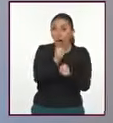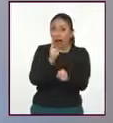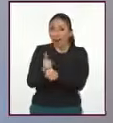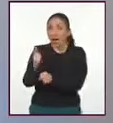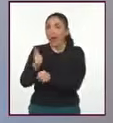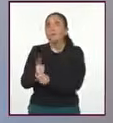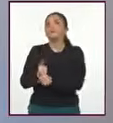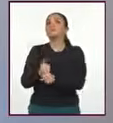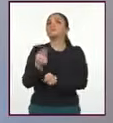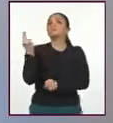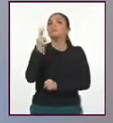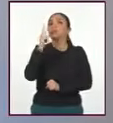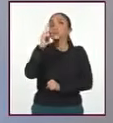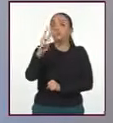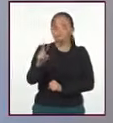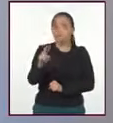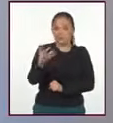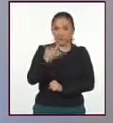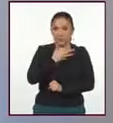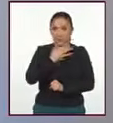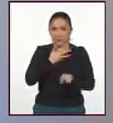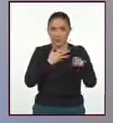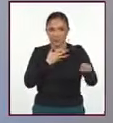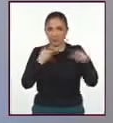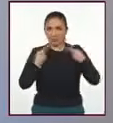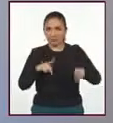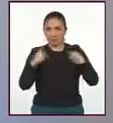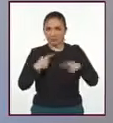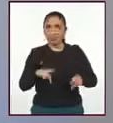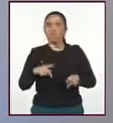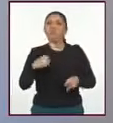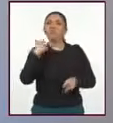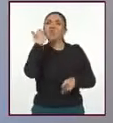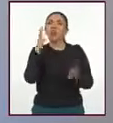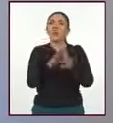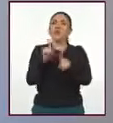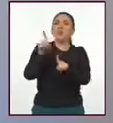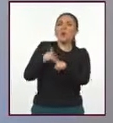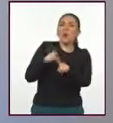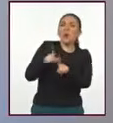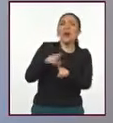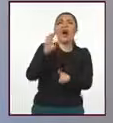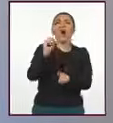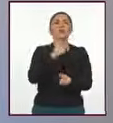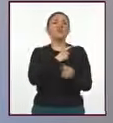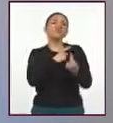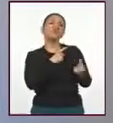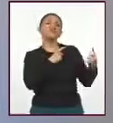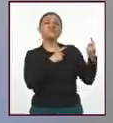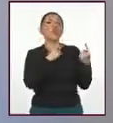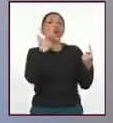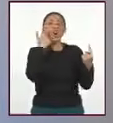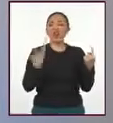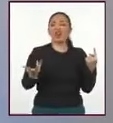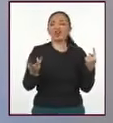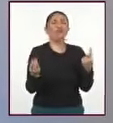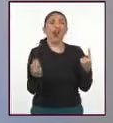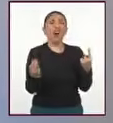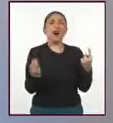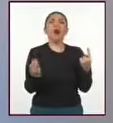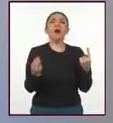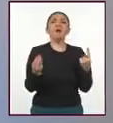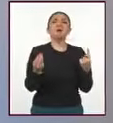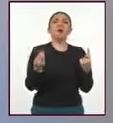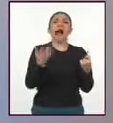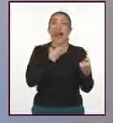es ver si alguien pues está tratando de aislar de los demás, alguien que no convive, que cuando está el grupo